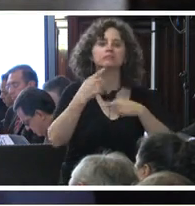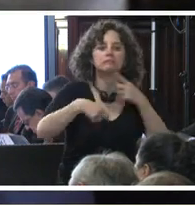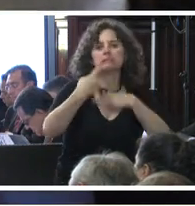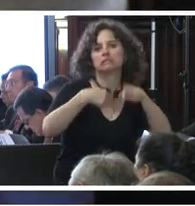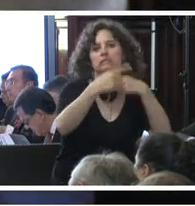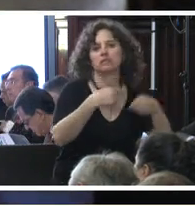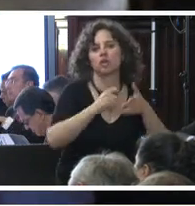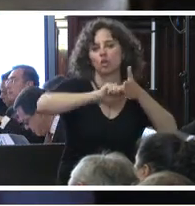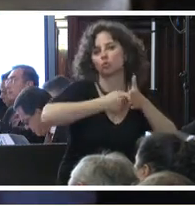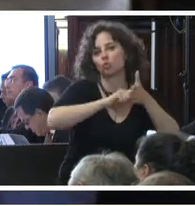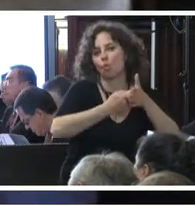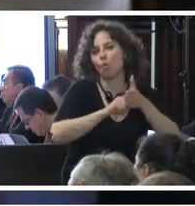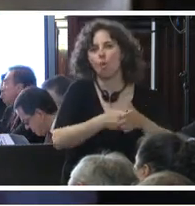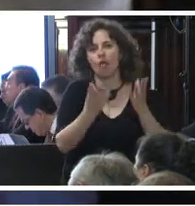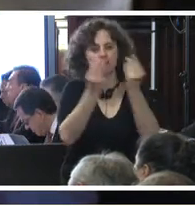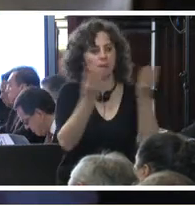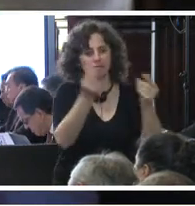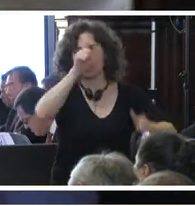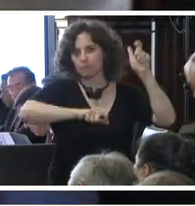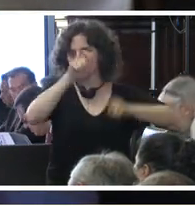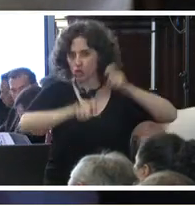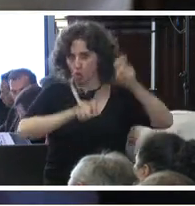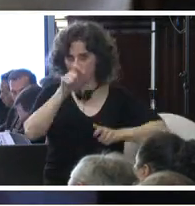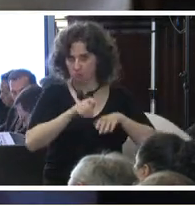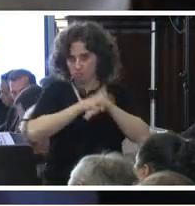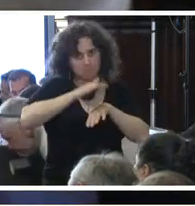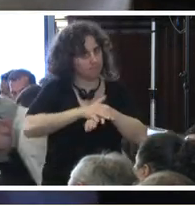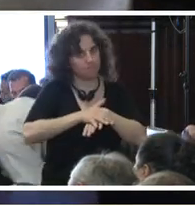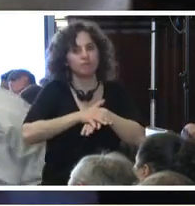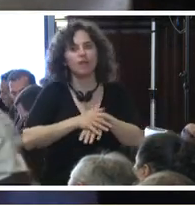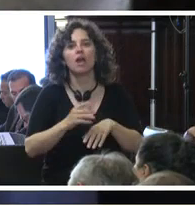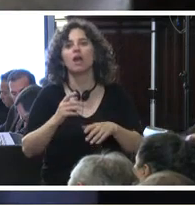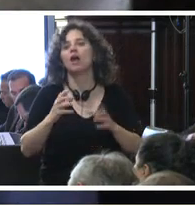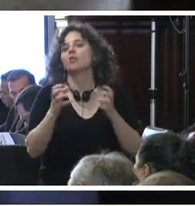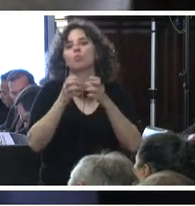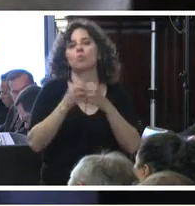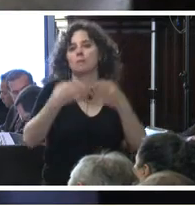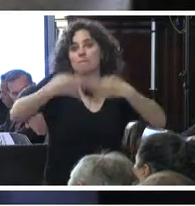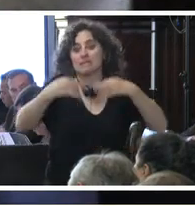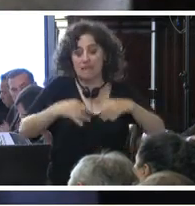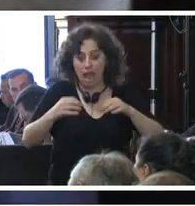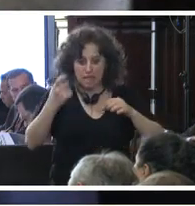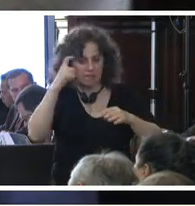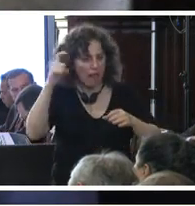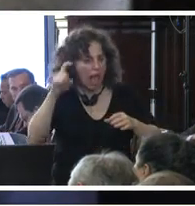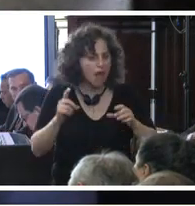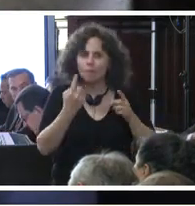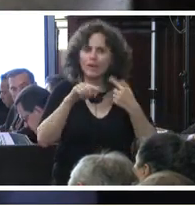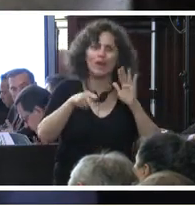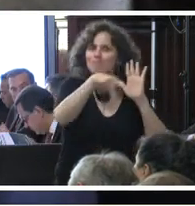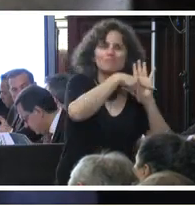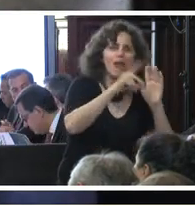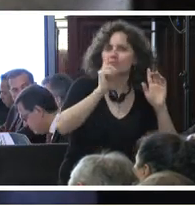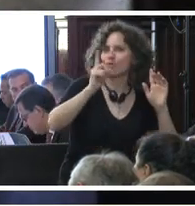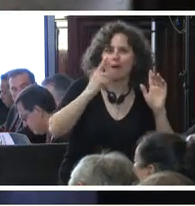perpetrando el tema de la tortura, la desaparición. Fuerzas especiales que fueron creadas sin un marco legal, es